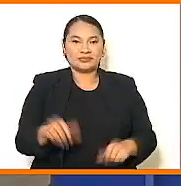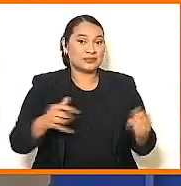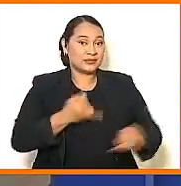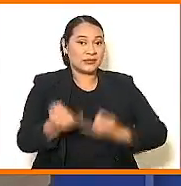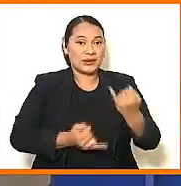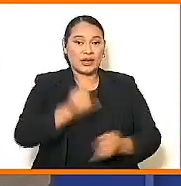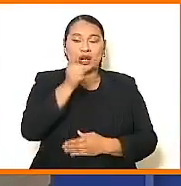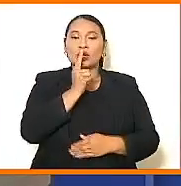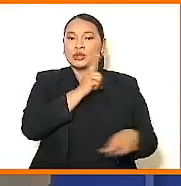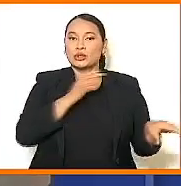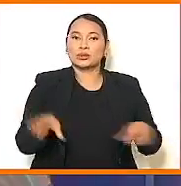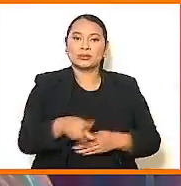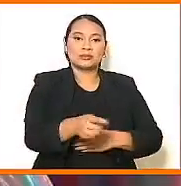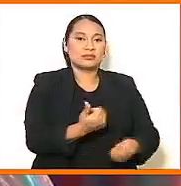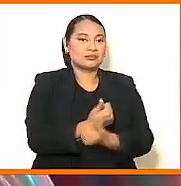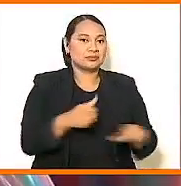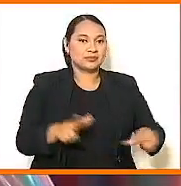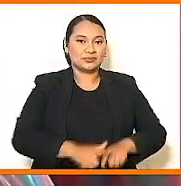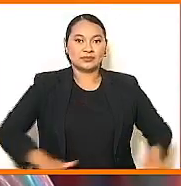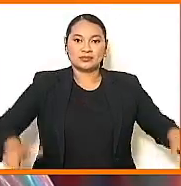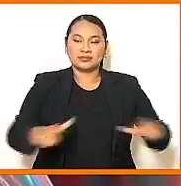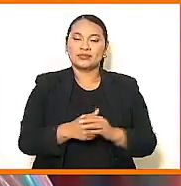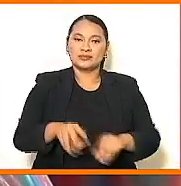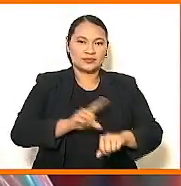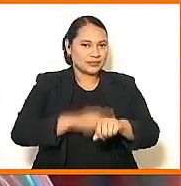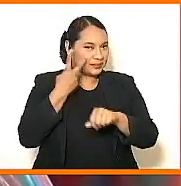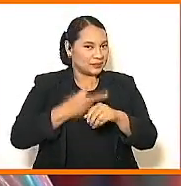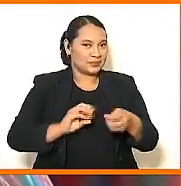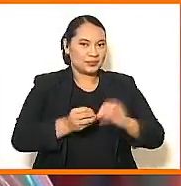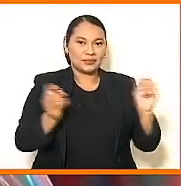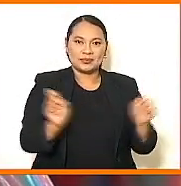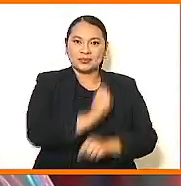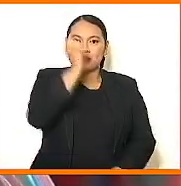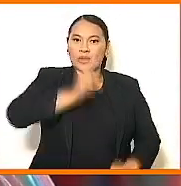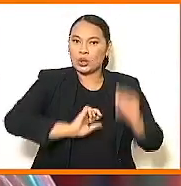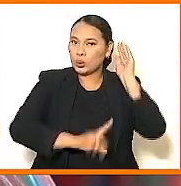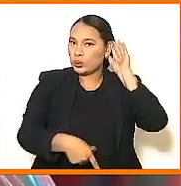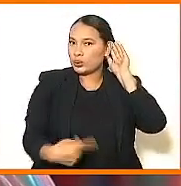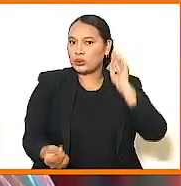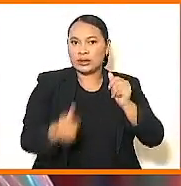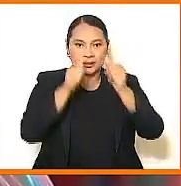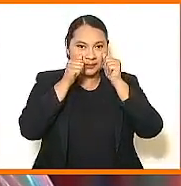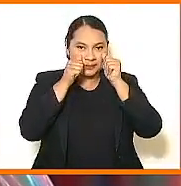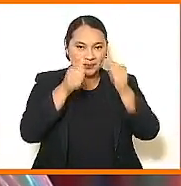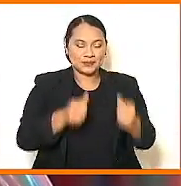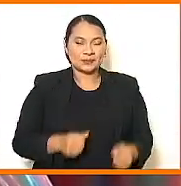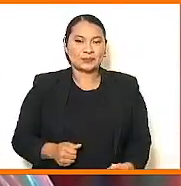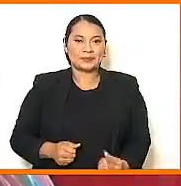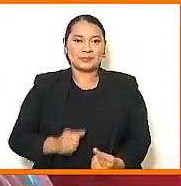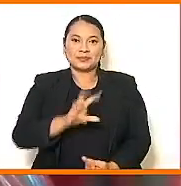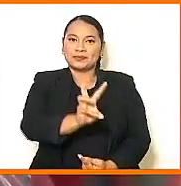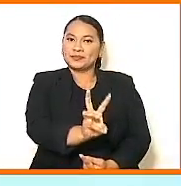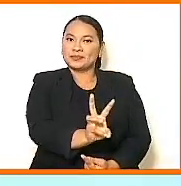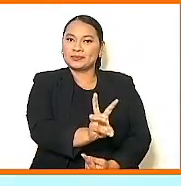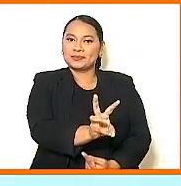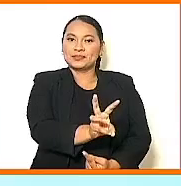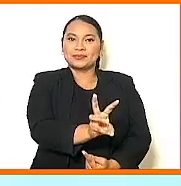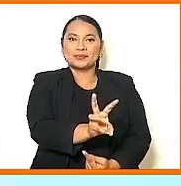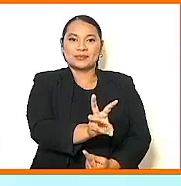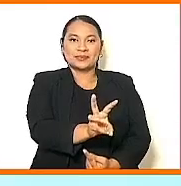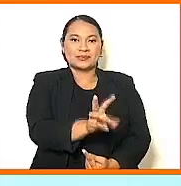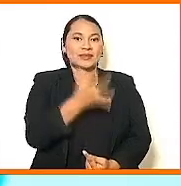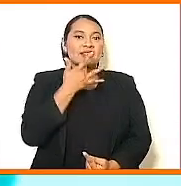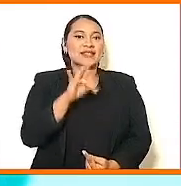quiera que estés. Viene tu primer dígito para Diaria y este es, atentos, este es el 6, segundo